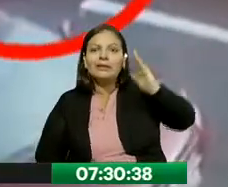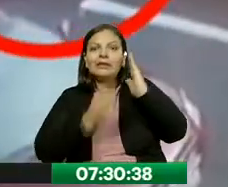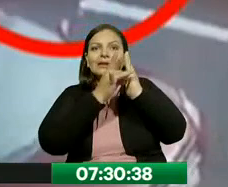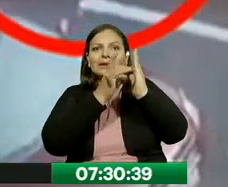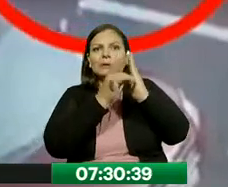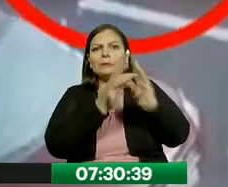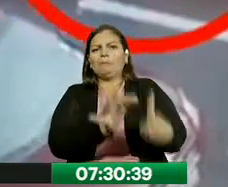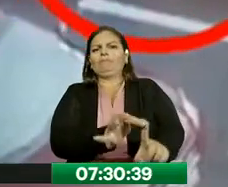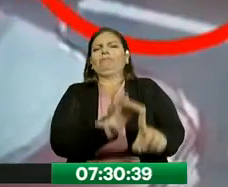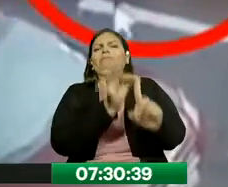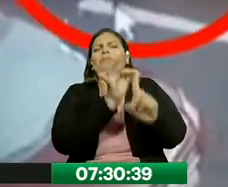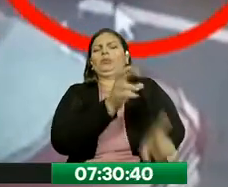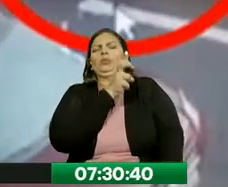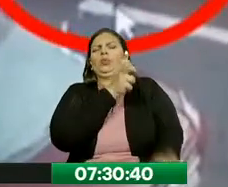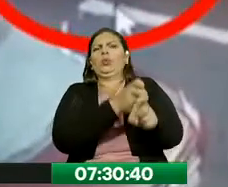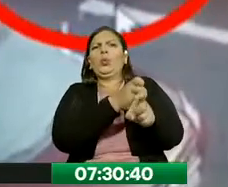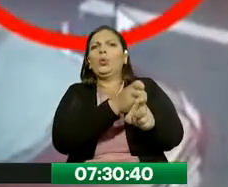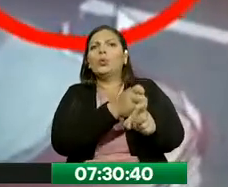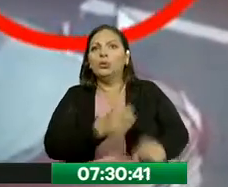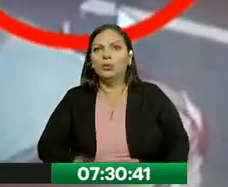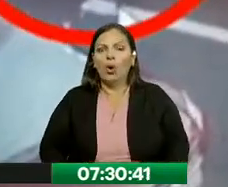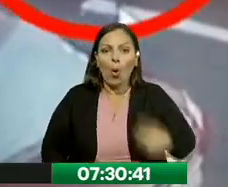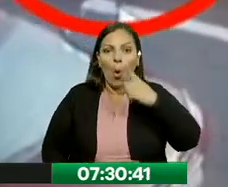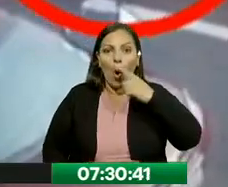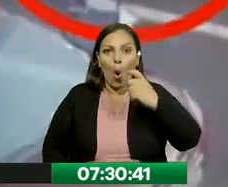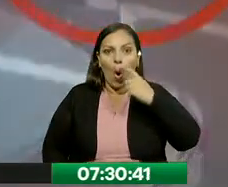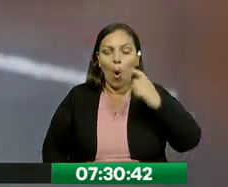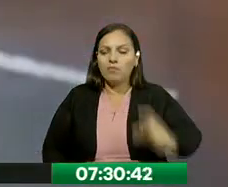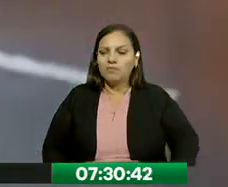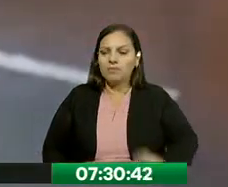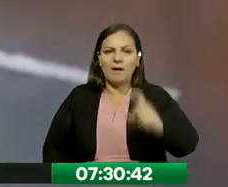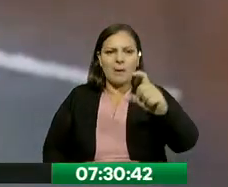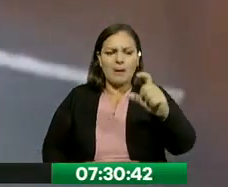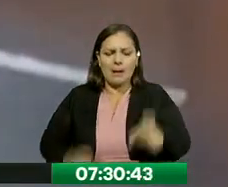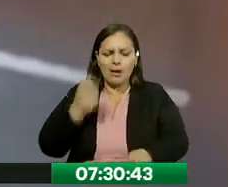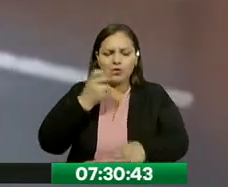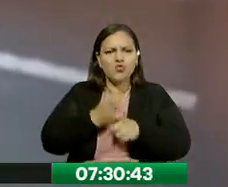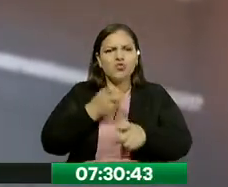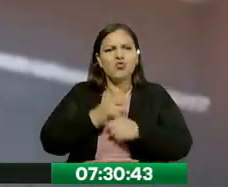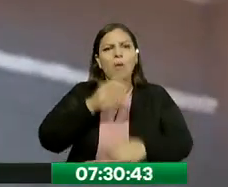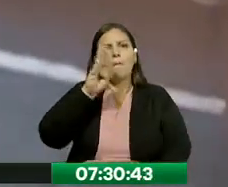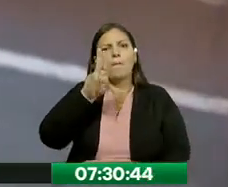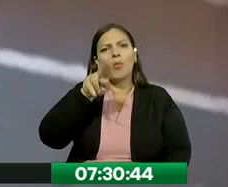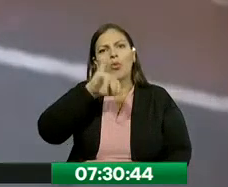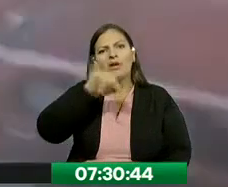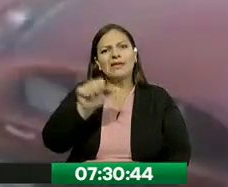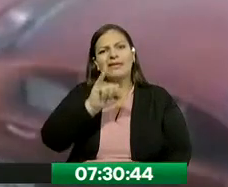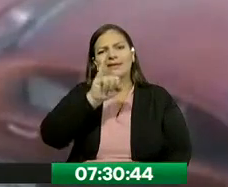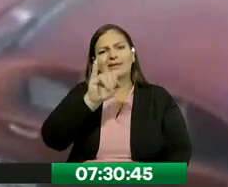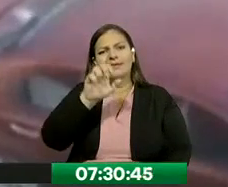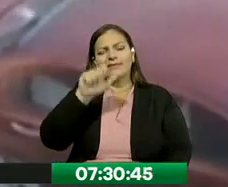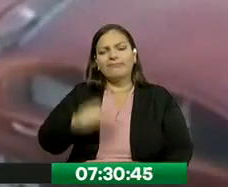retira de su boca un objeto contundente y se lo lanza al vidrio. Por la reacción, ella choca el vehículo